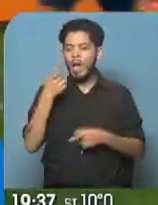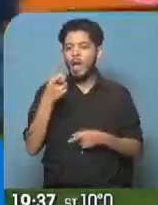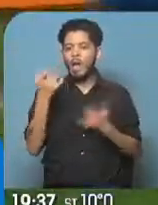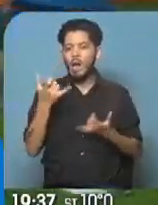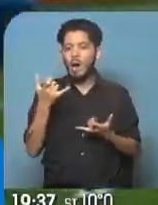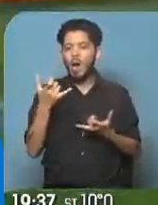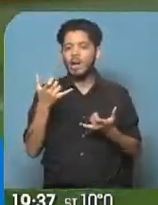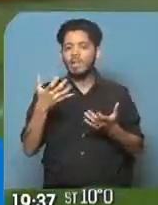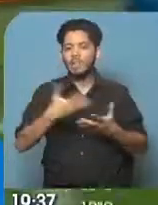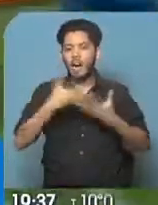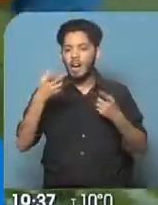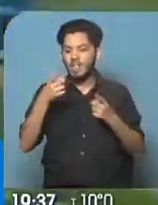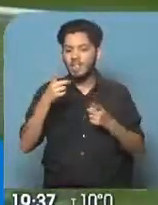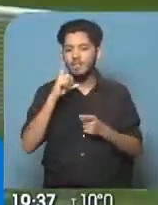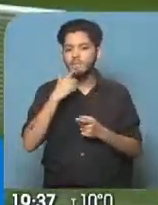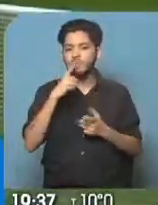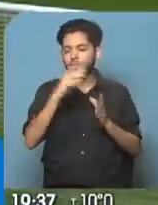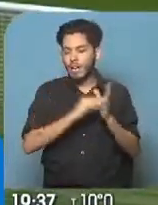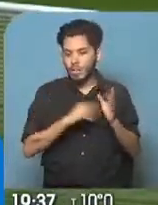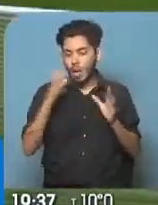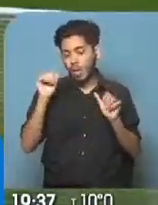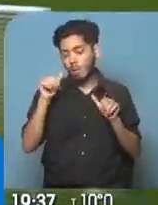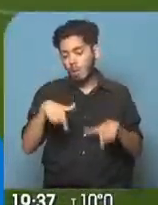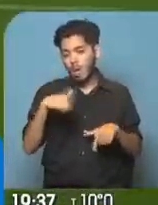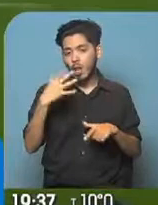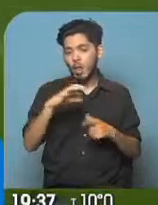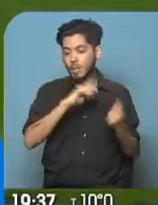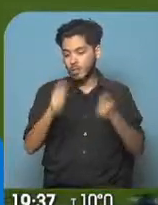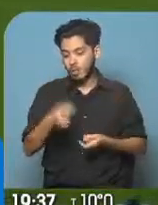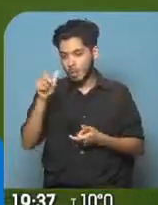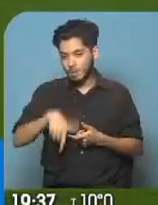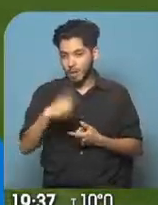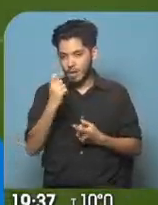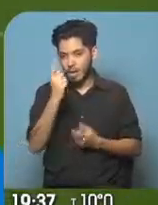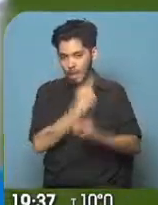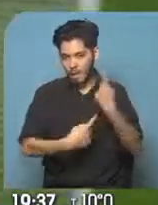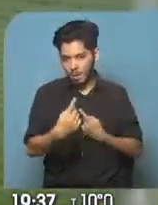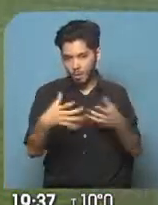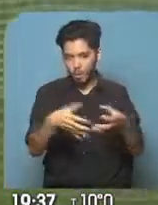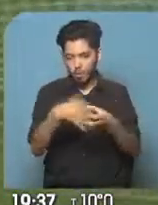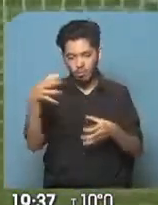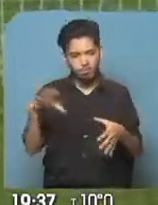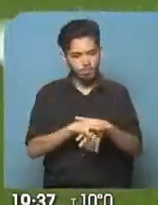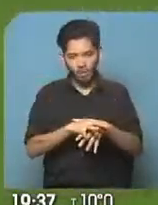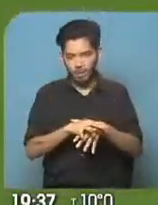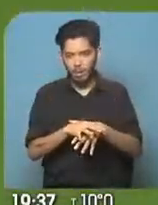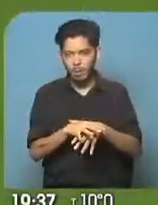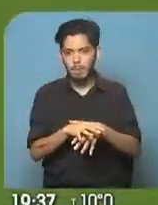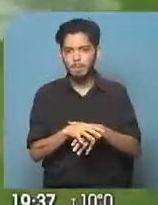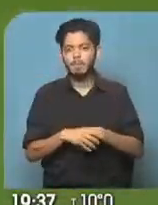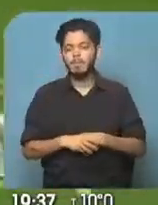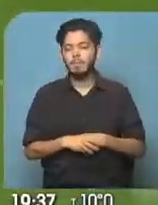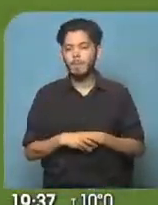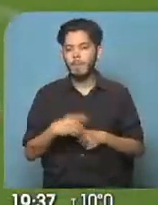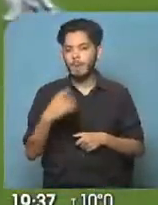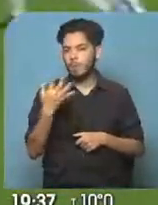madridista, que ahora se tiene que despedir y tiene que buscar un reemplazante, más allá de que tiene un plantel increíble. Ese fue un